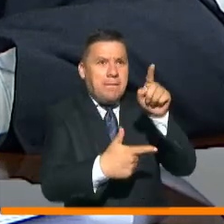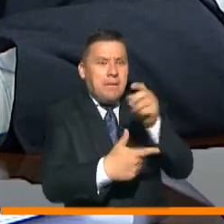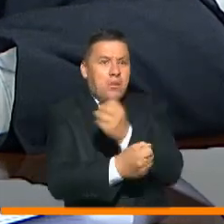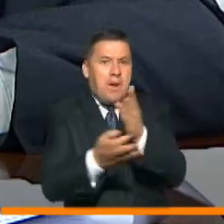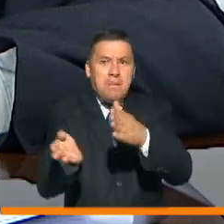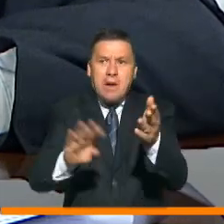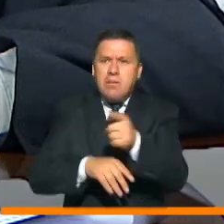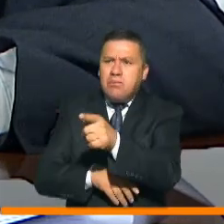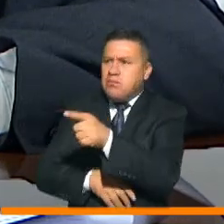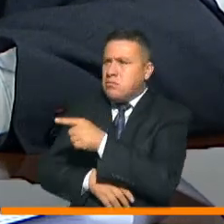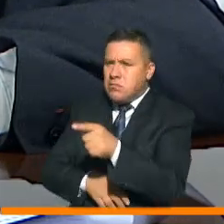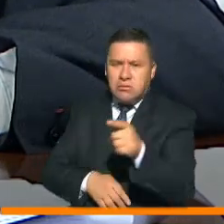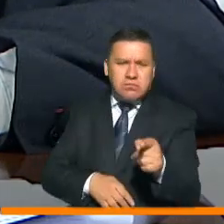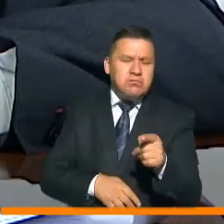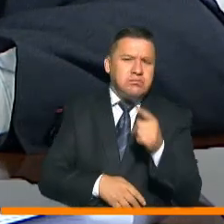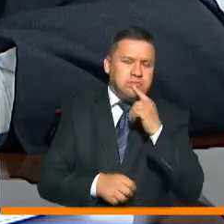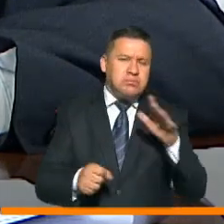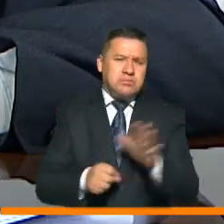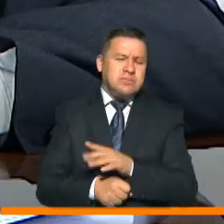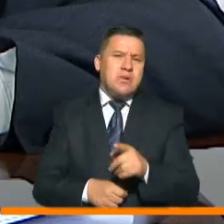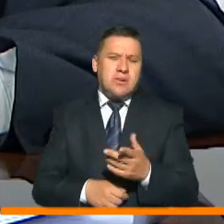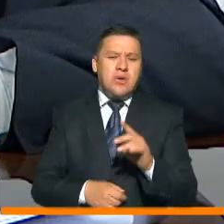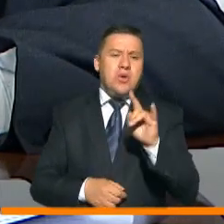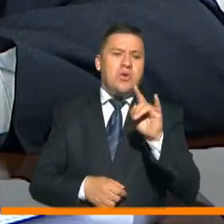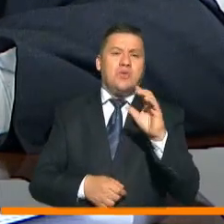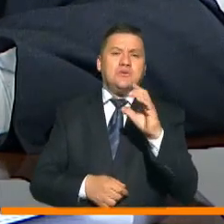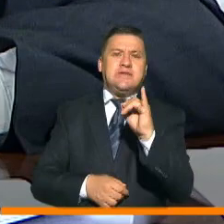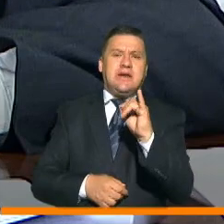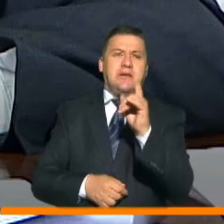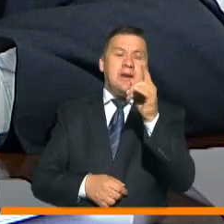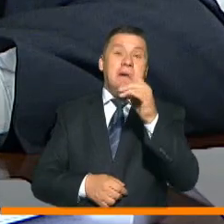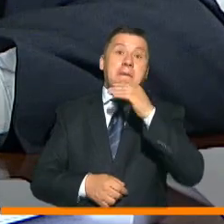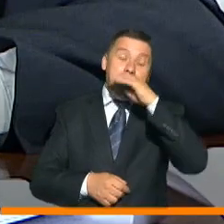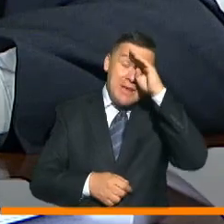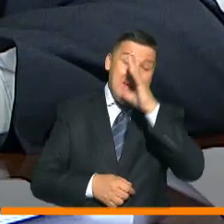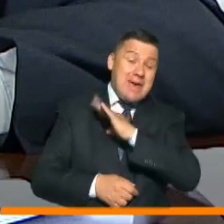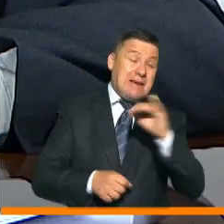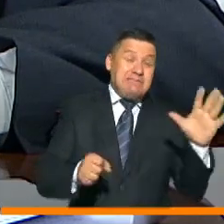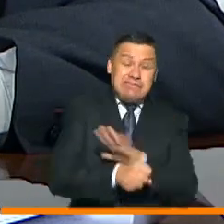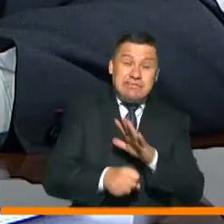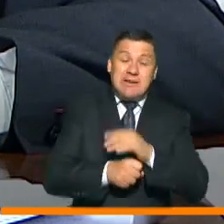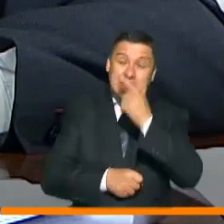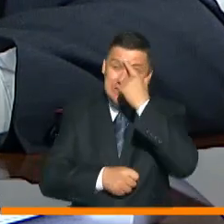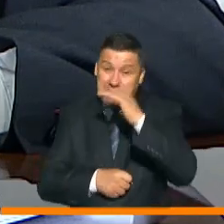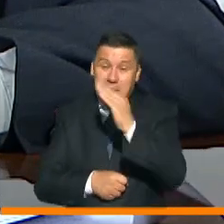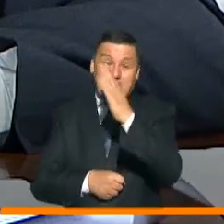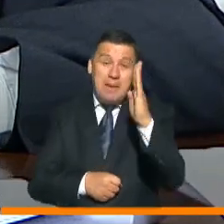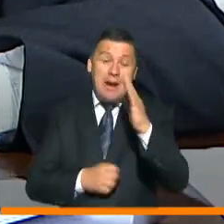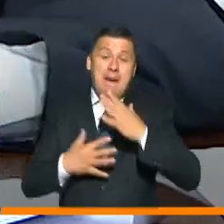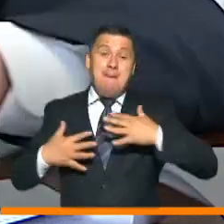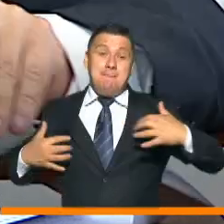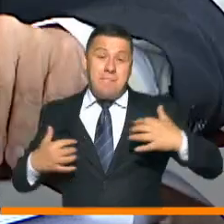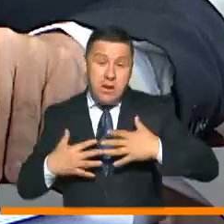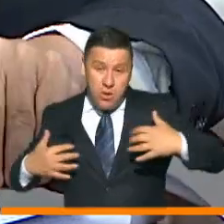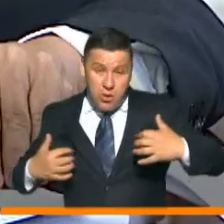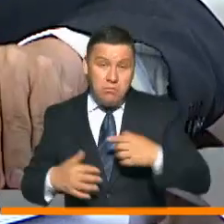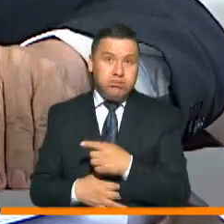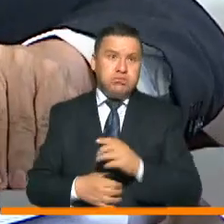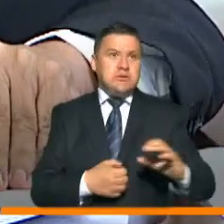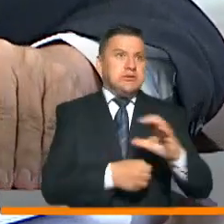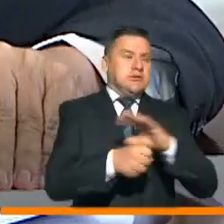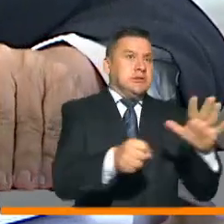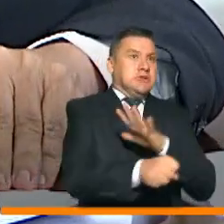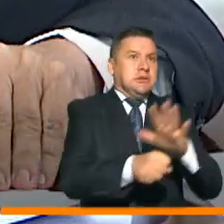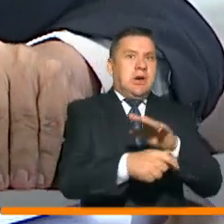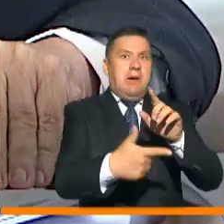muertes, como en la ocupación de UCI, que son Medellín, Cali, Santa Marta, Barranquilla, Valledupar y que son las ciudades que en